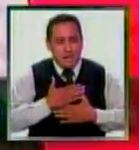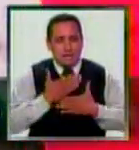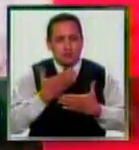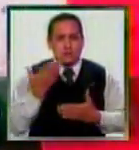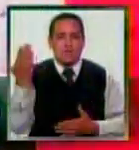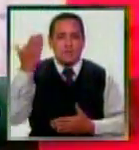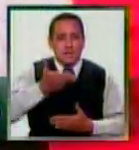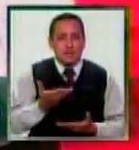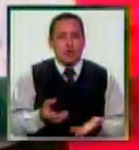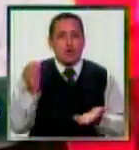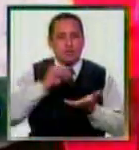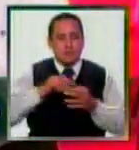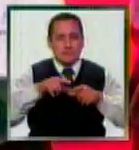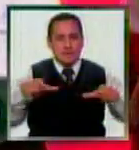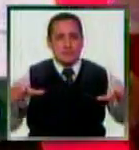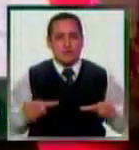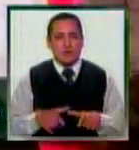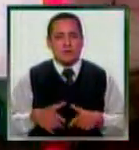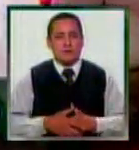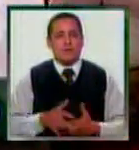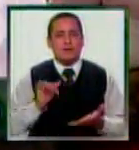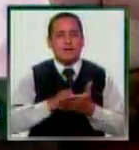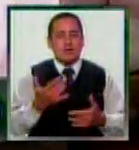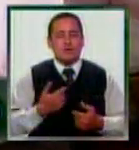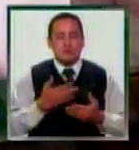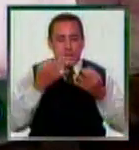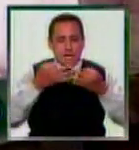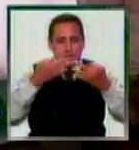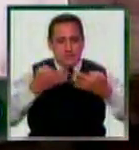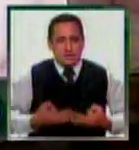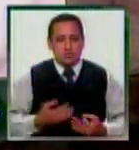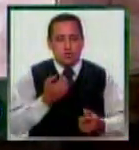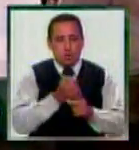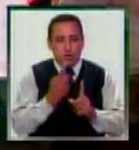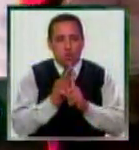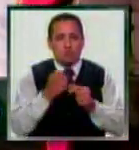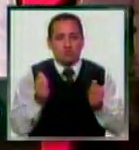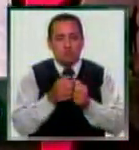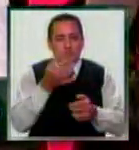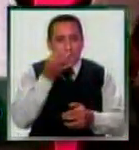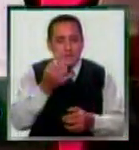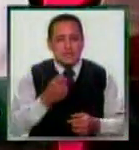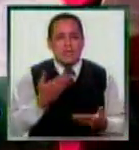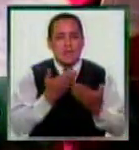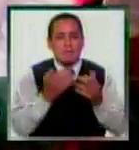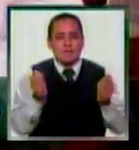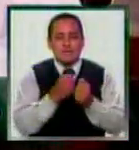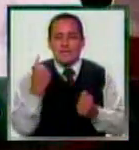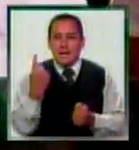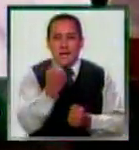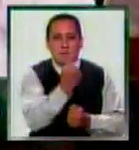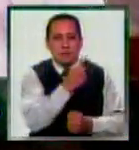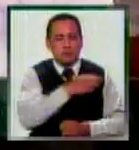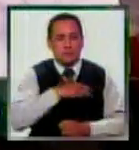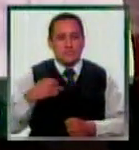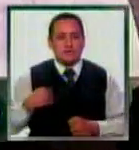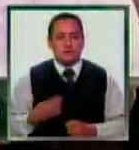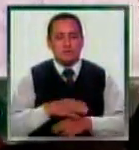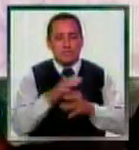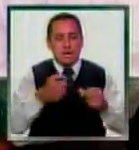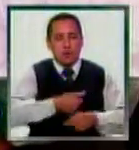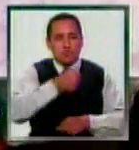venir nuevamente a este distrito que nos hace dignos con su presencia y la presencia de cada uno de sus ministros